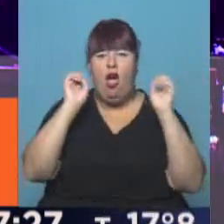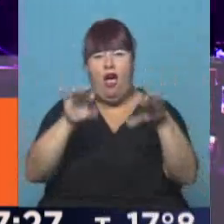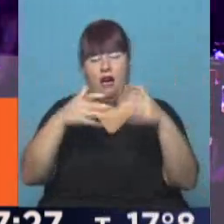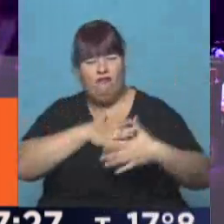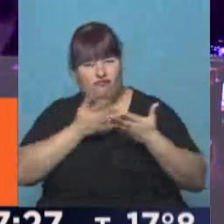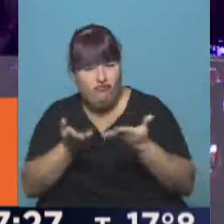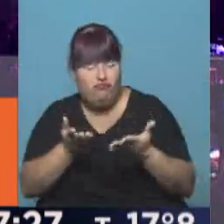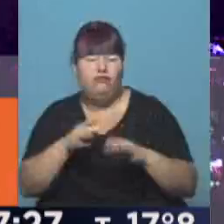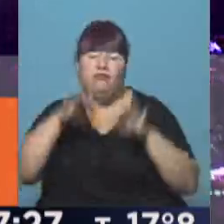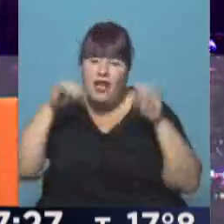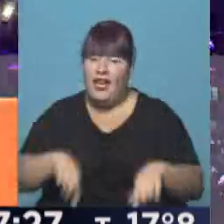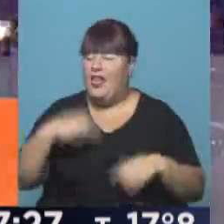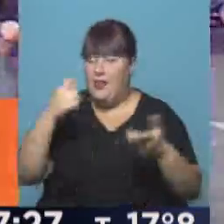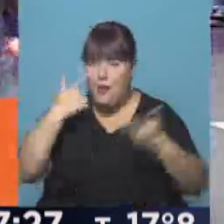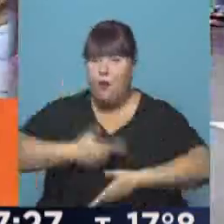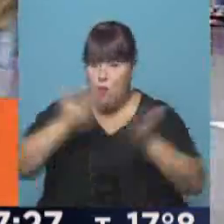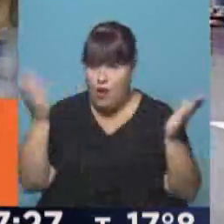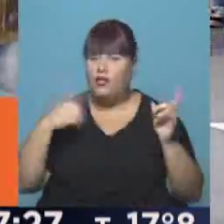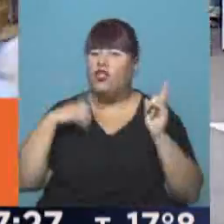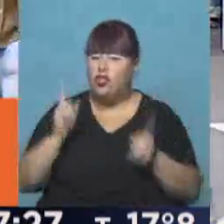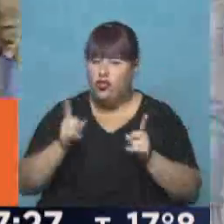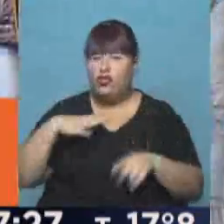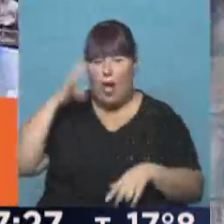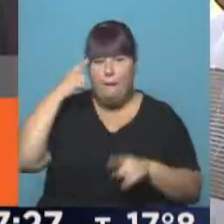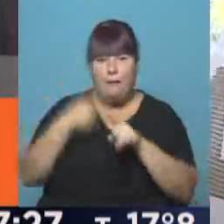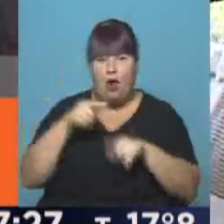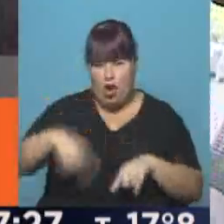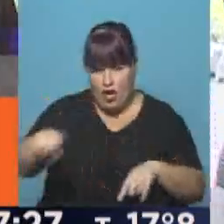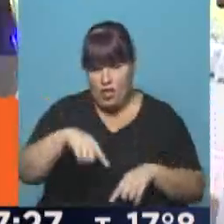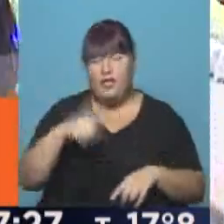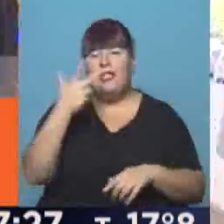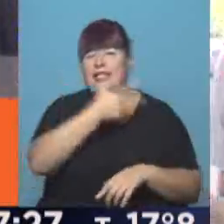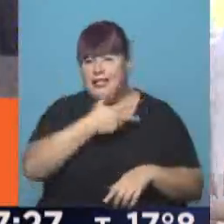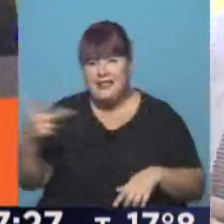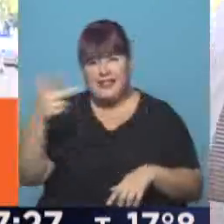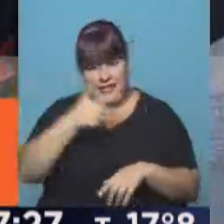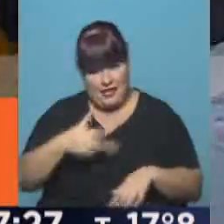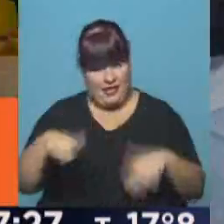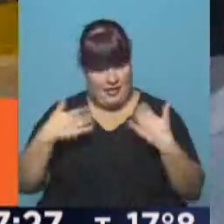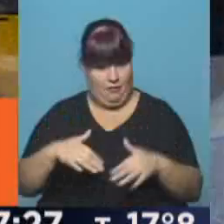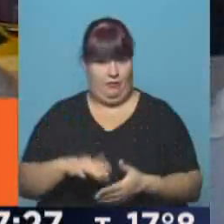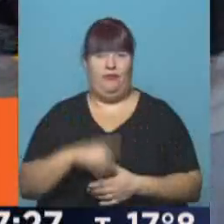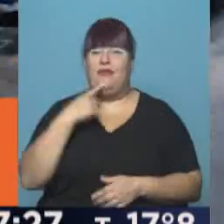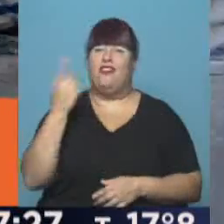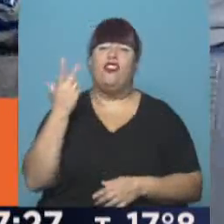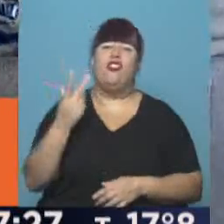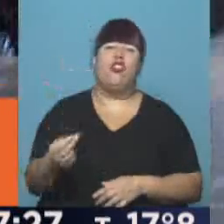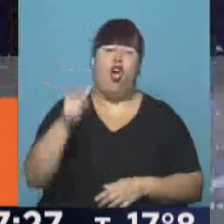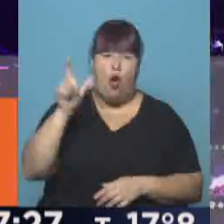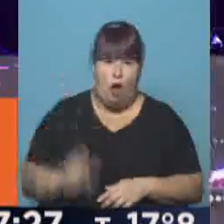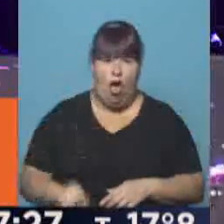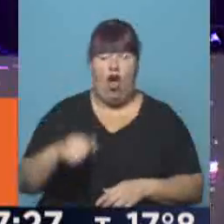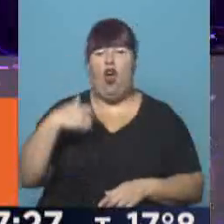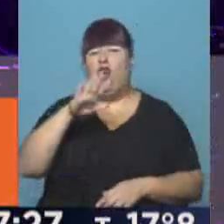solidaridad, esta vez había que demostrar que seguimos pensando en ellos. Llevamos ya 3 semanas, y decirles no a Comodoro, decirle a